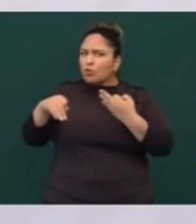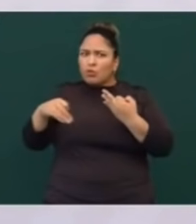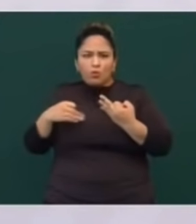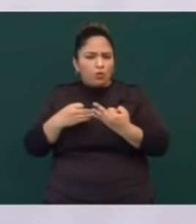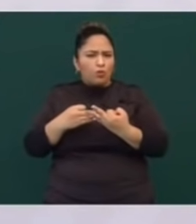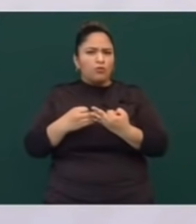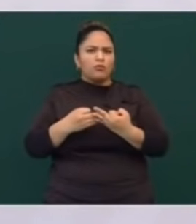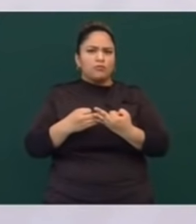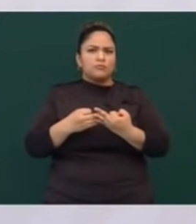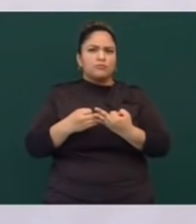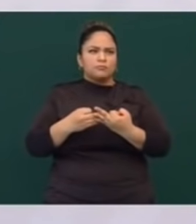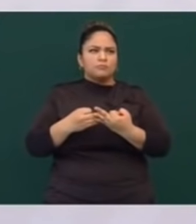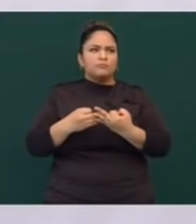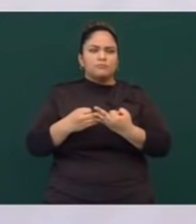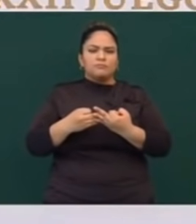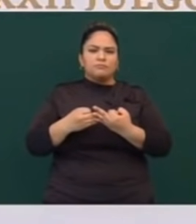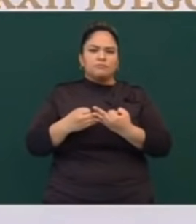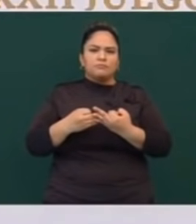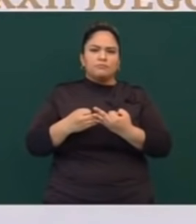van a recibir